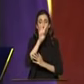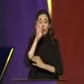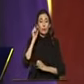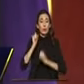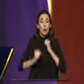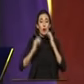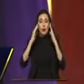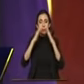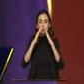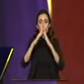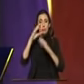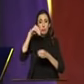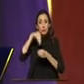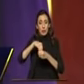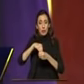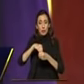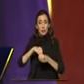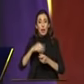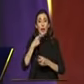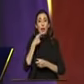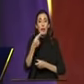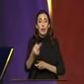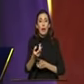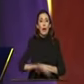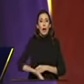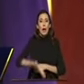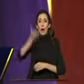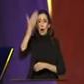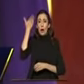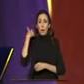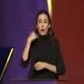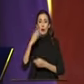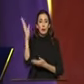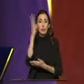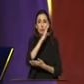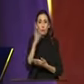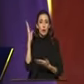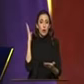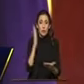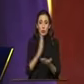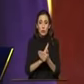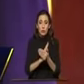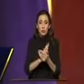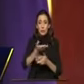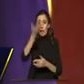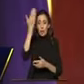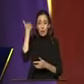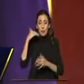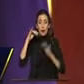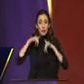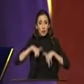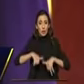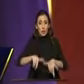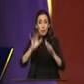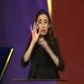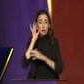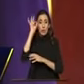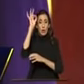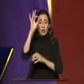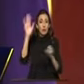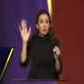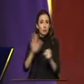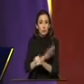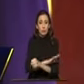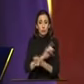en la Casa de la Patria, afirmo que ese pasado no va más, no va más. Vamos a dar